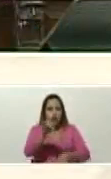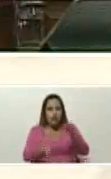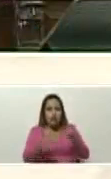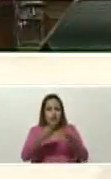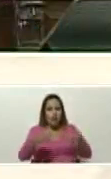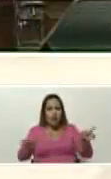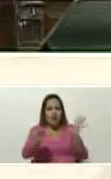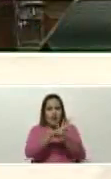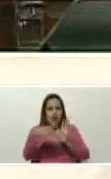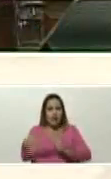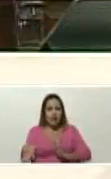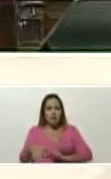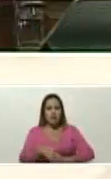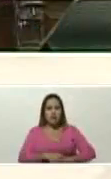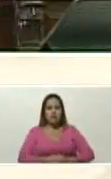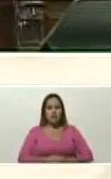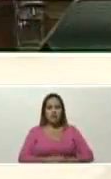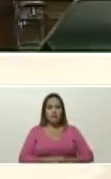derecho.